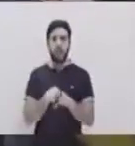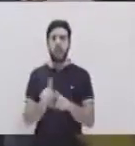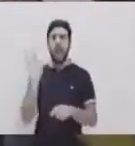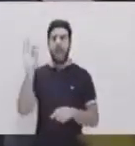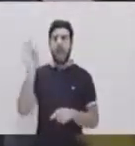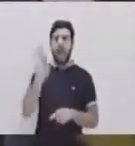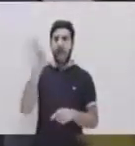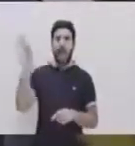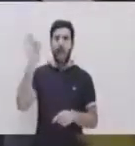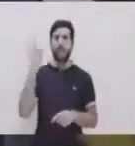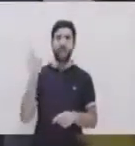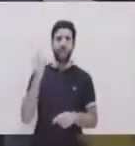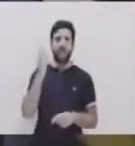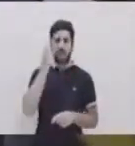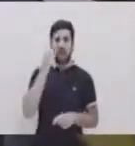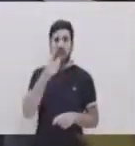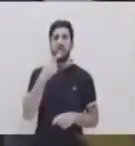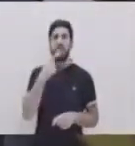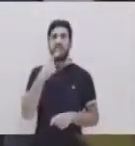inhalar.